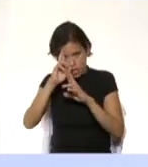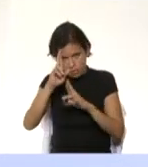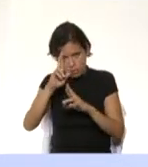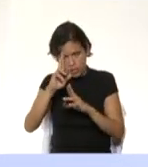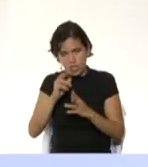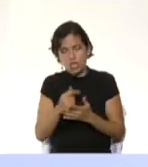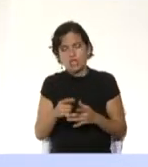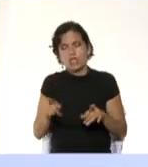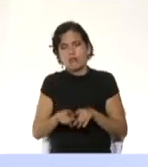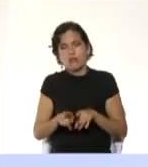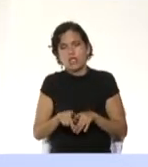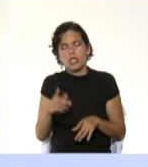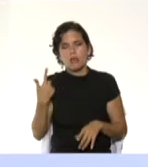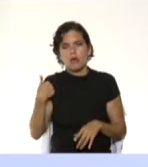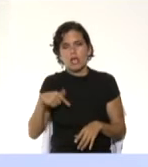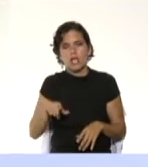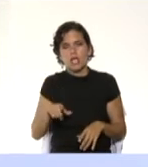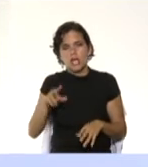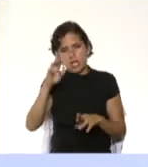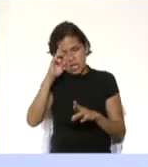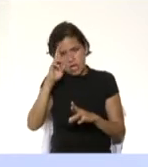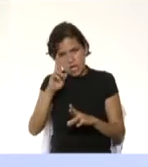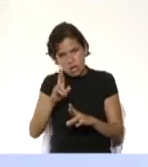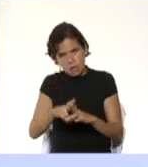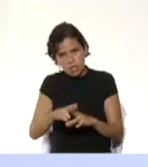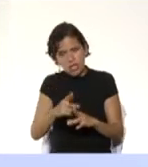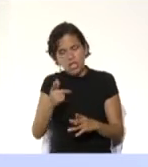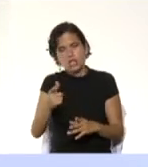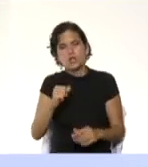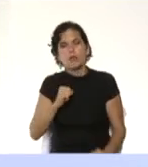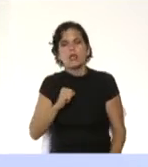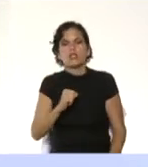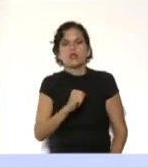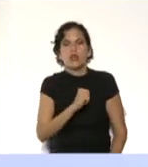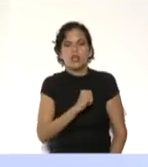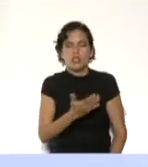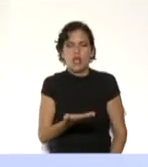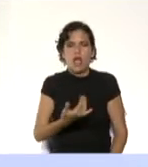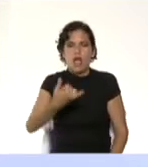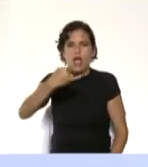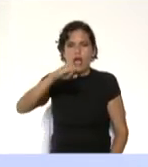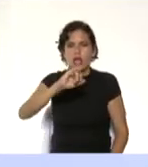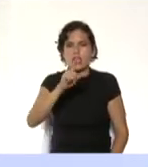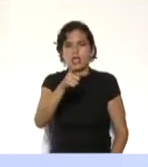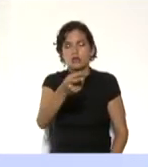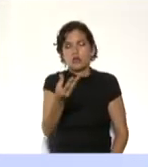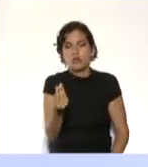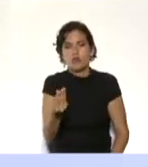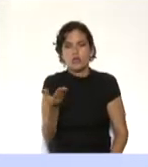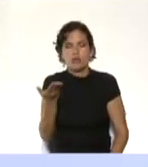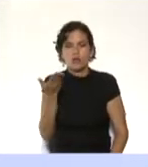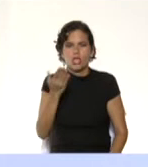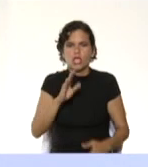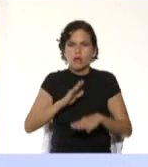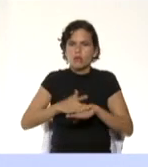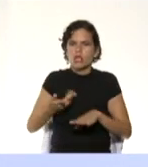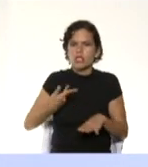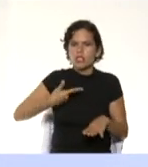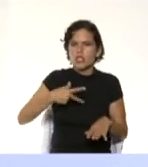lo que es su personalidad. Allí, eso es un factor importante, porque si no respetamos la